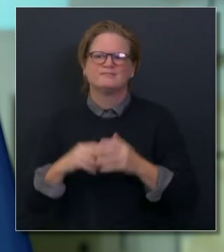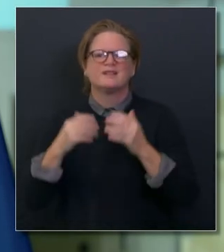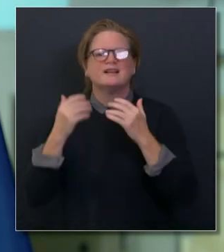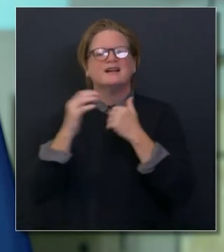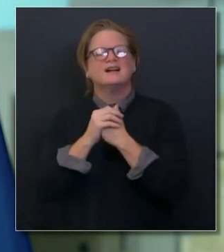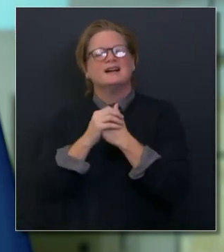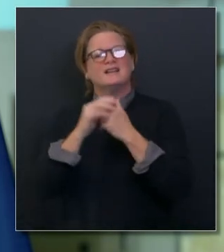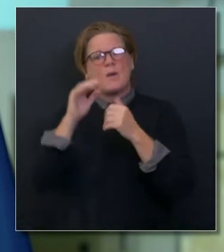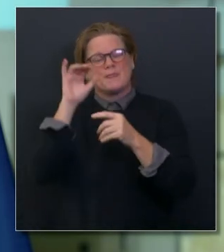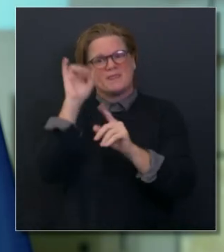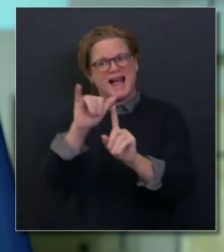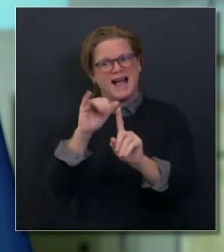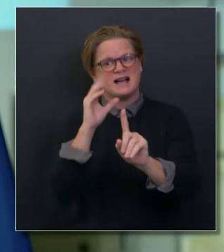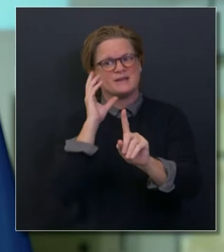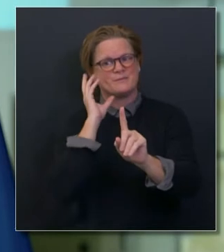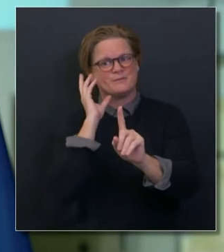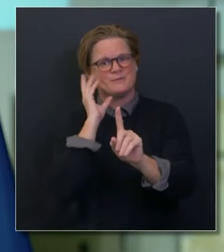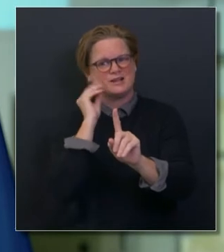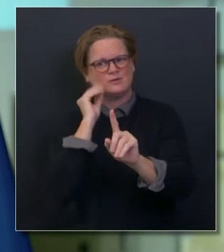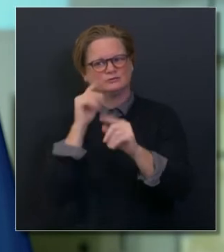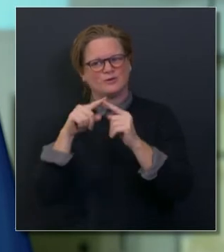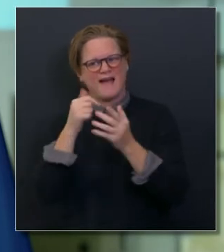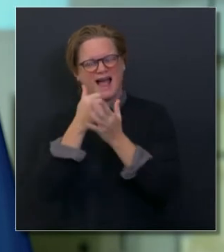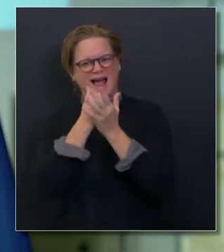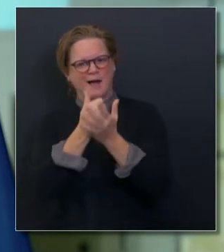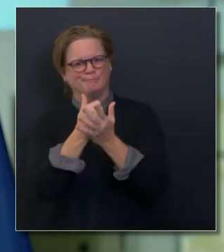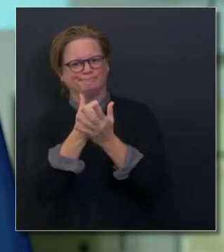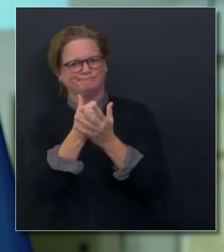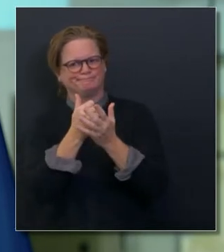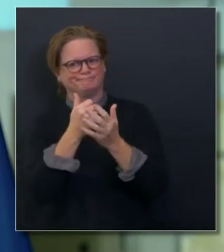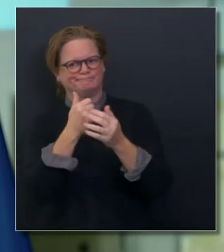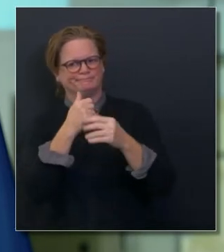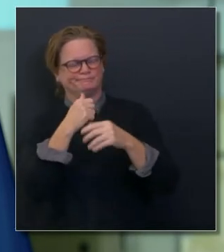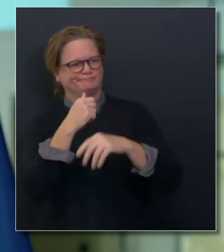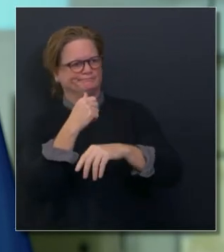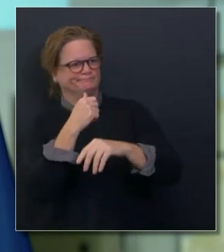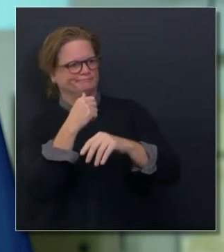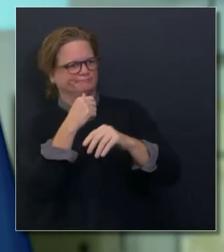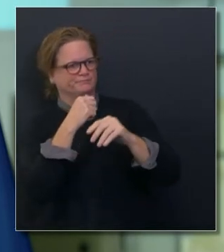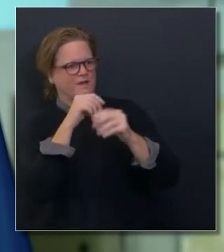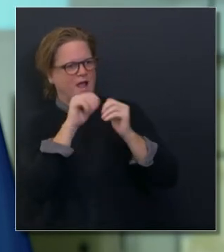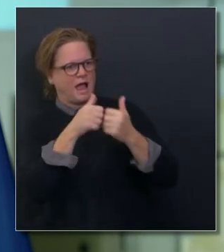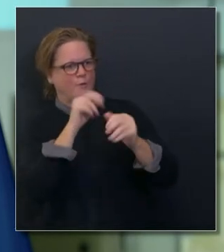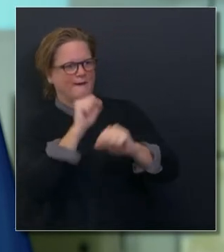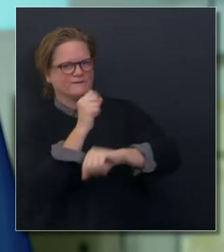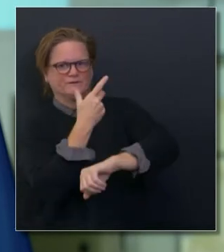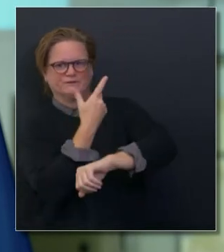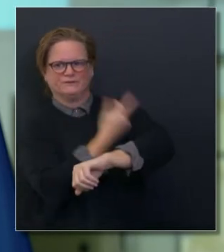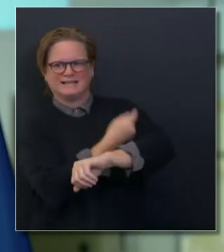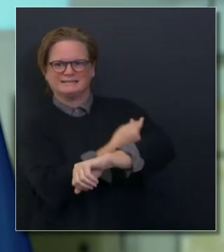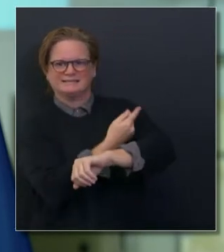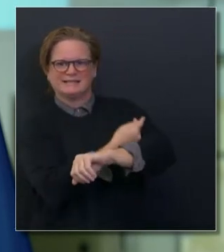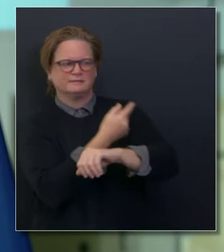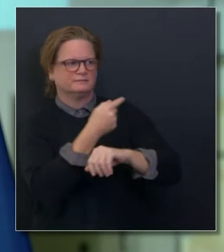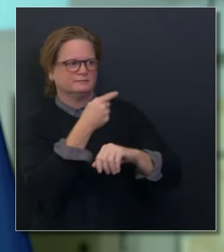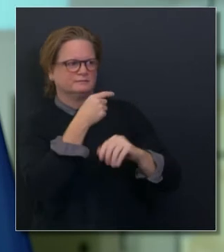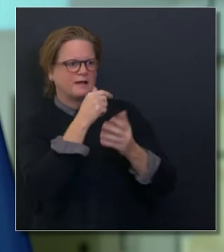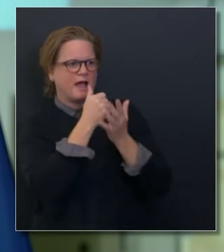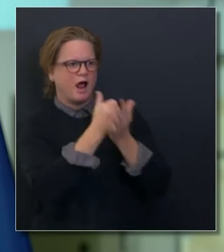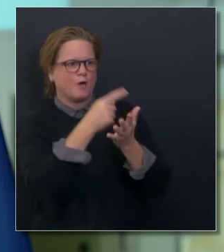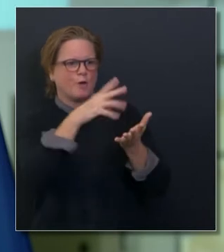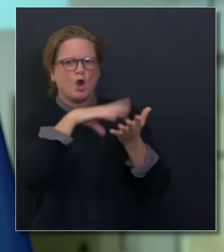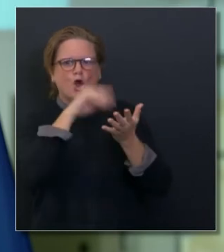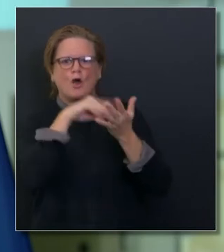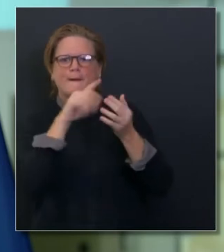carrera, mencionó un plazo de tiempo de 45 a 60 días. ¿Eso quiere decir que la expectativa suya, quiere decir